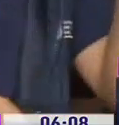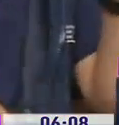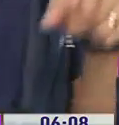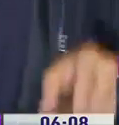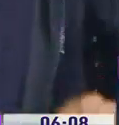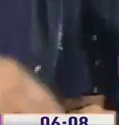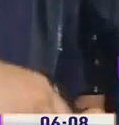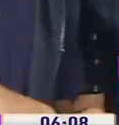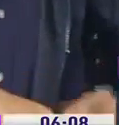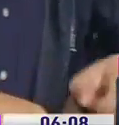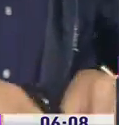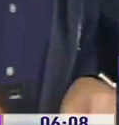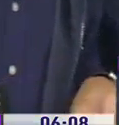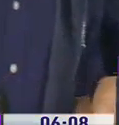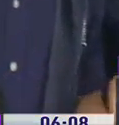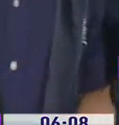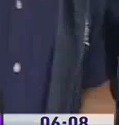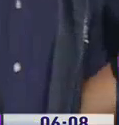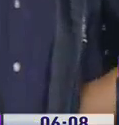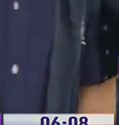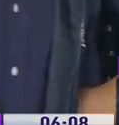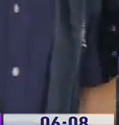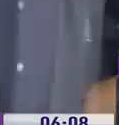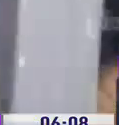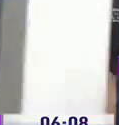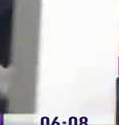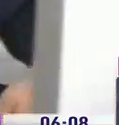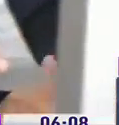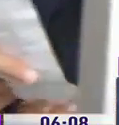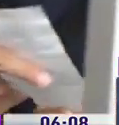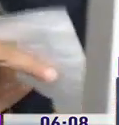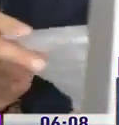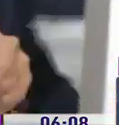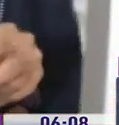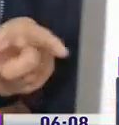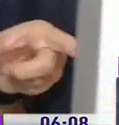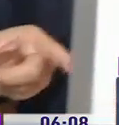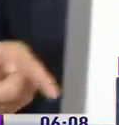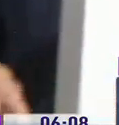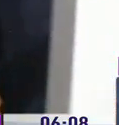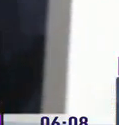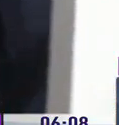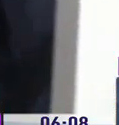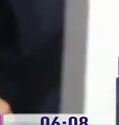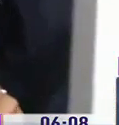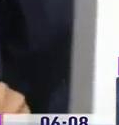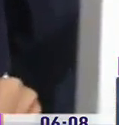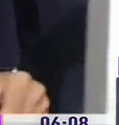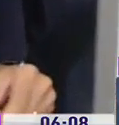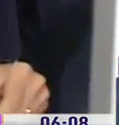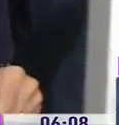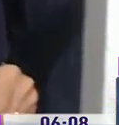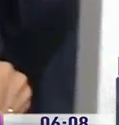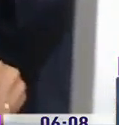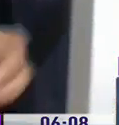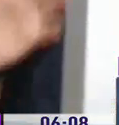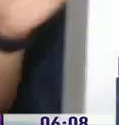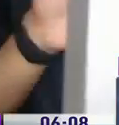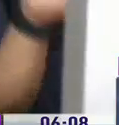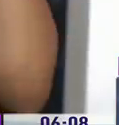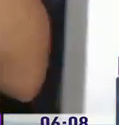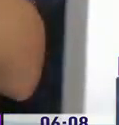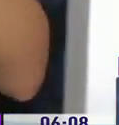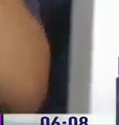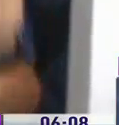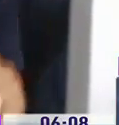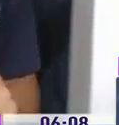vamos a corroborar que efectivamente se esté vendiendo el precio que habíamos quedado. ¿Cuánto es? ¿Cobraron? ¿Y cuánto es? Lo único que queremos es que,